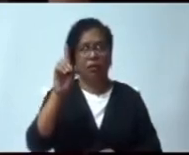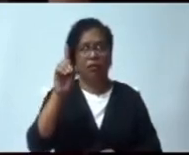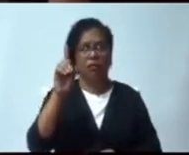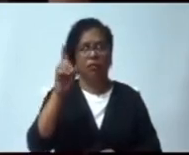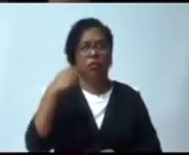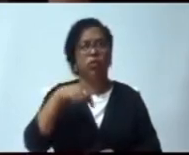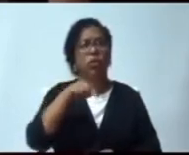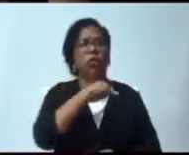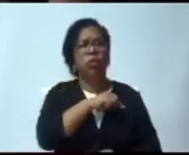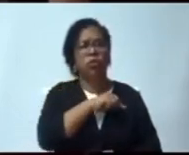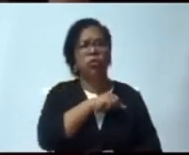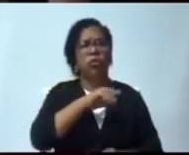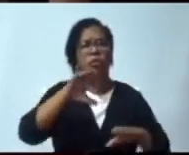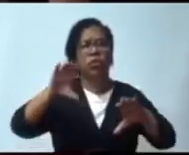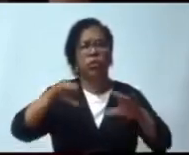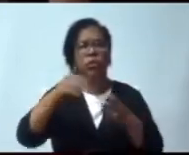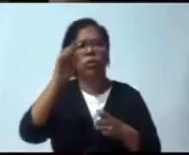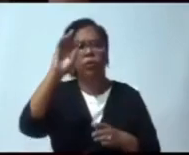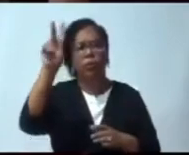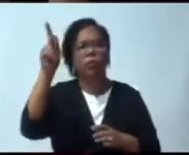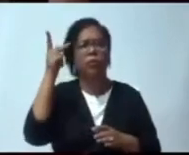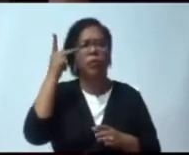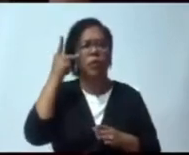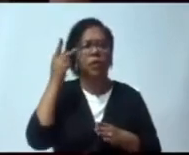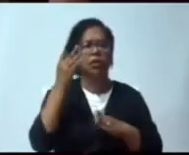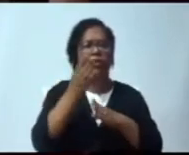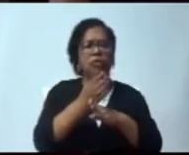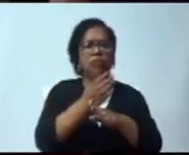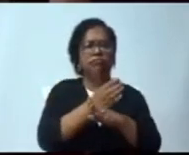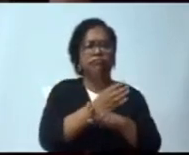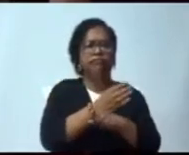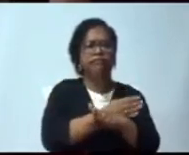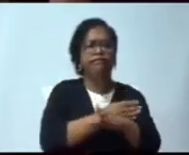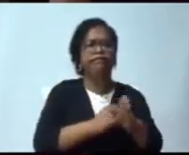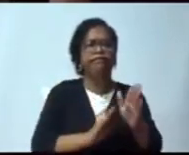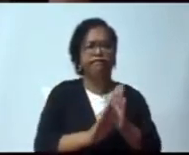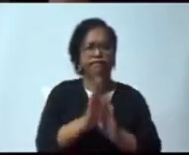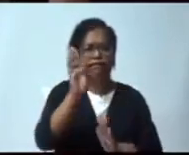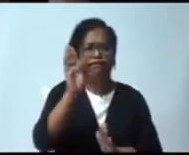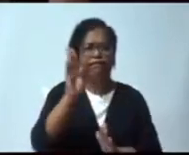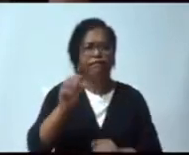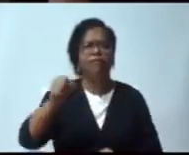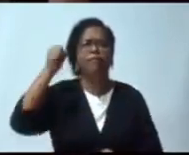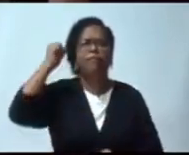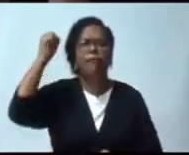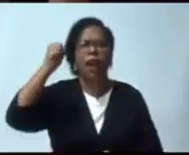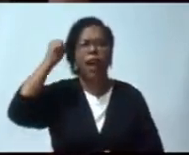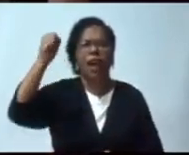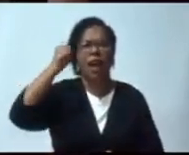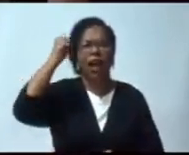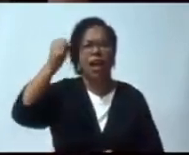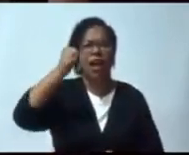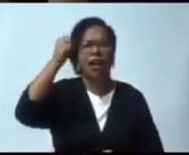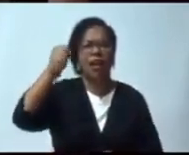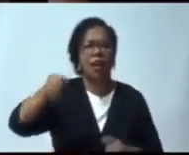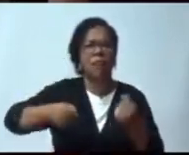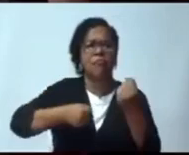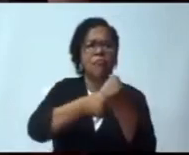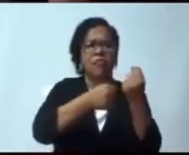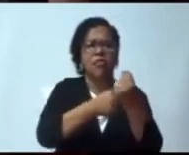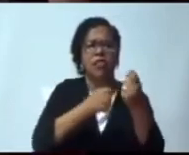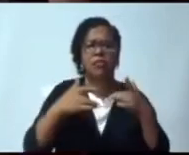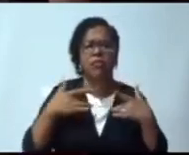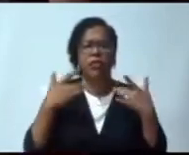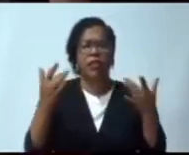somos partidos progresistas de manera particular. Luchamos por derechos fundamentales y derechos, lo que tiene que ver